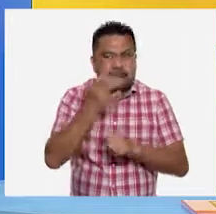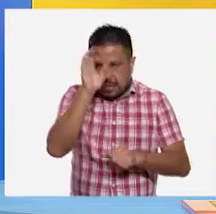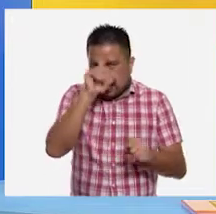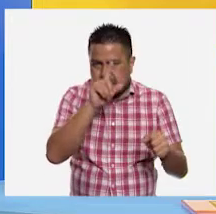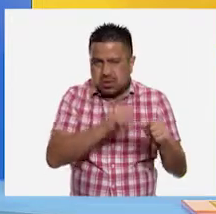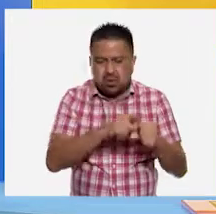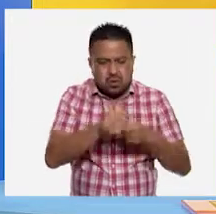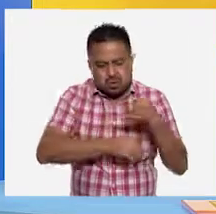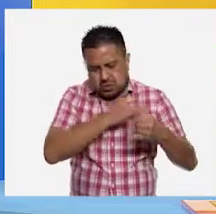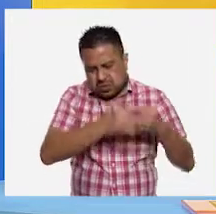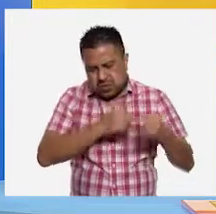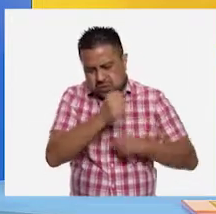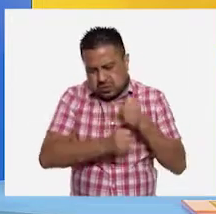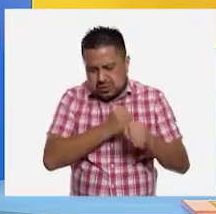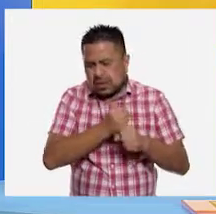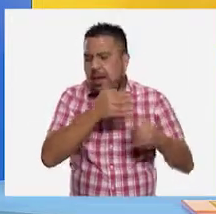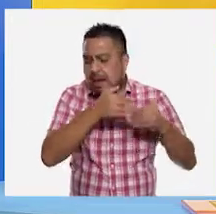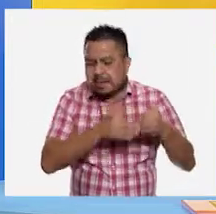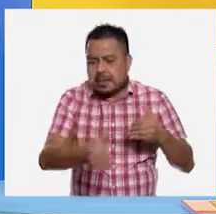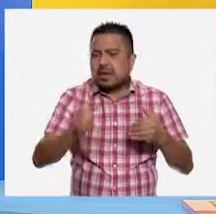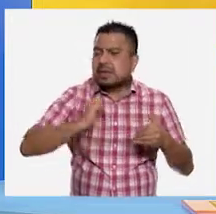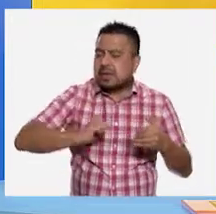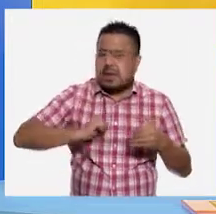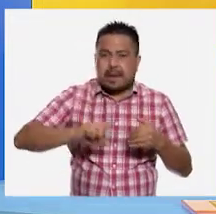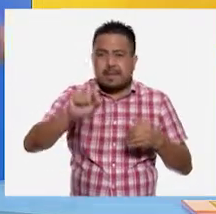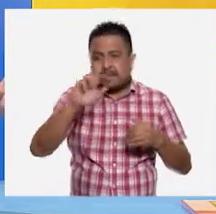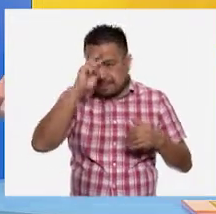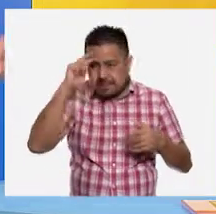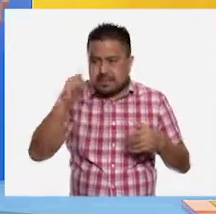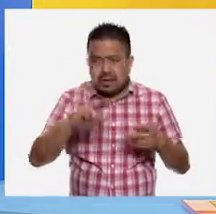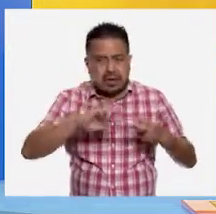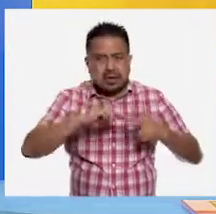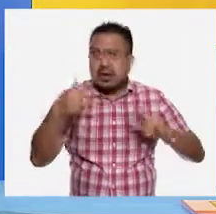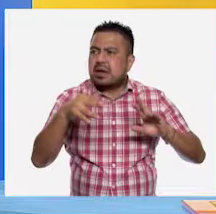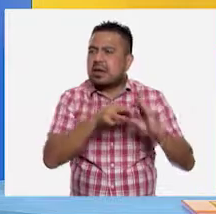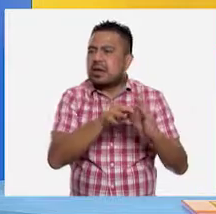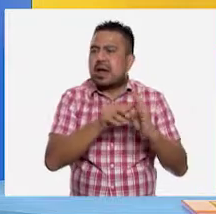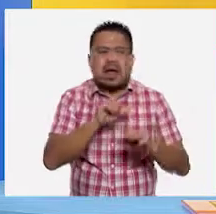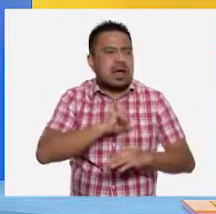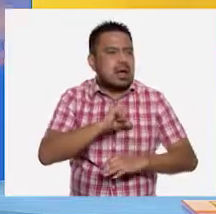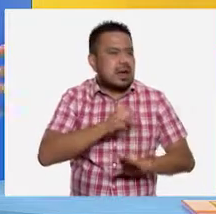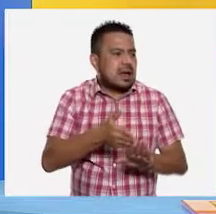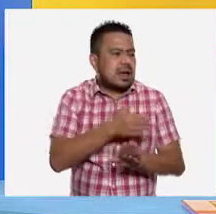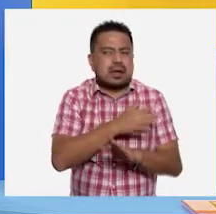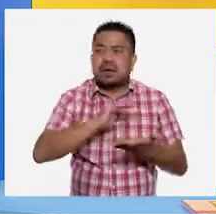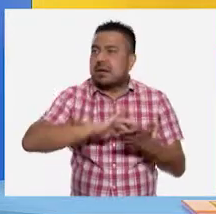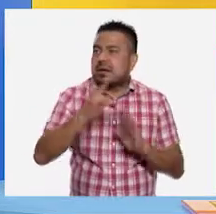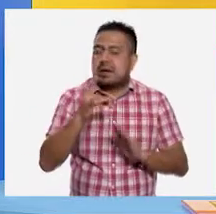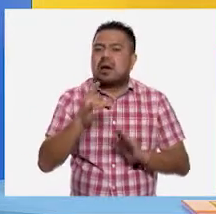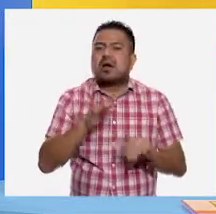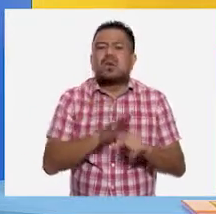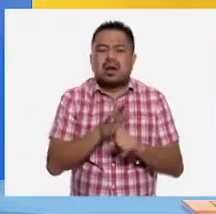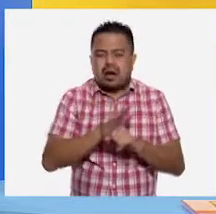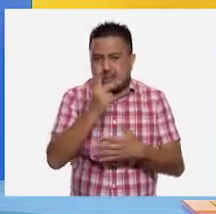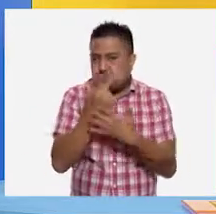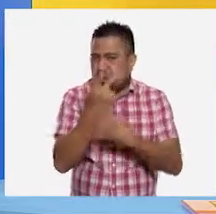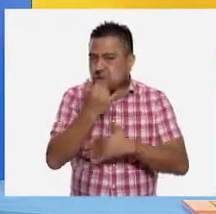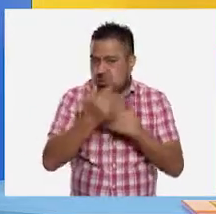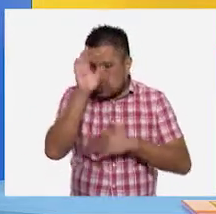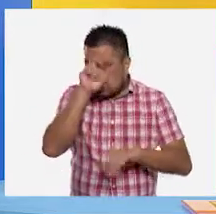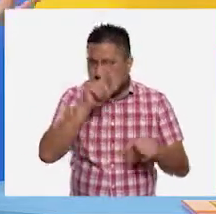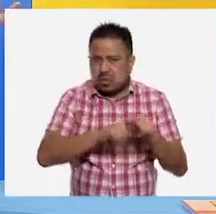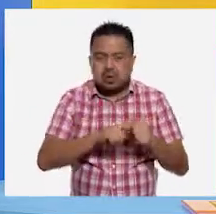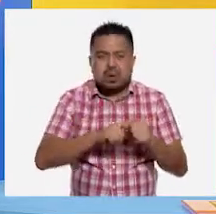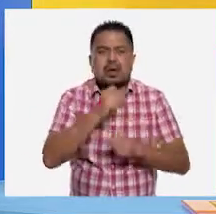culturales de las últimas décadas del siglo XX mexicano se relacionan con las anteriores porque fue gracias a los procesos culturales que se dieron durante